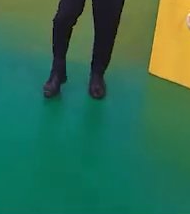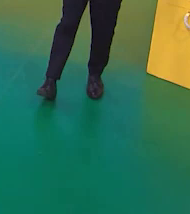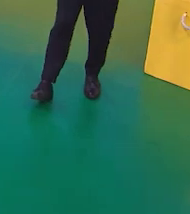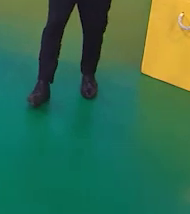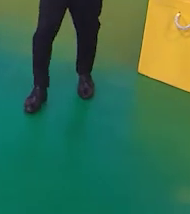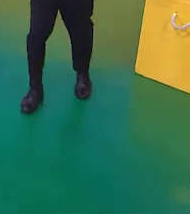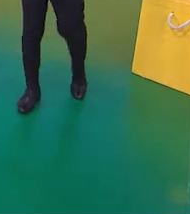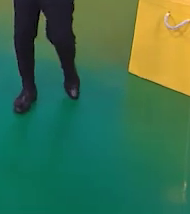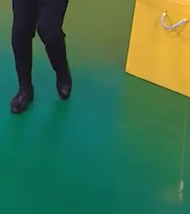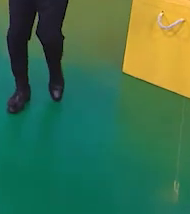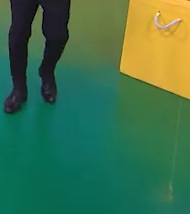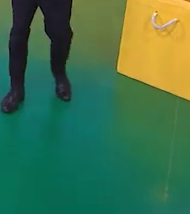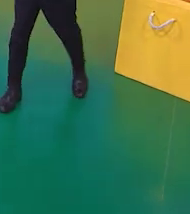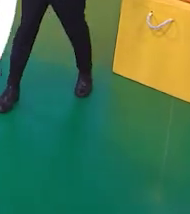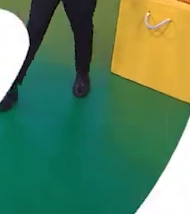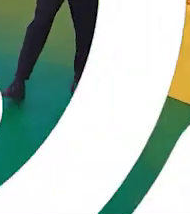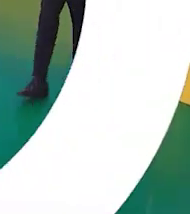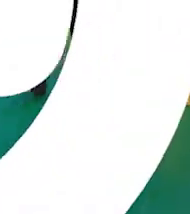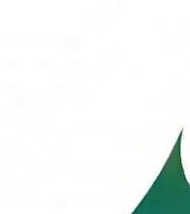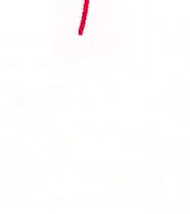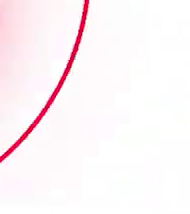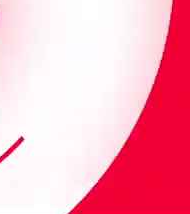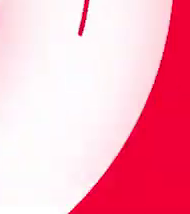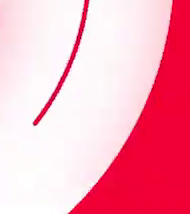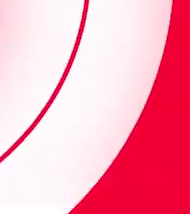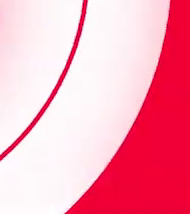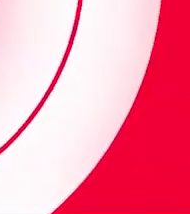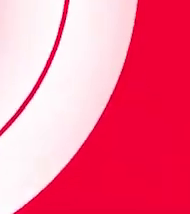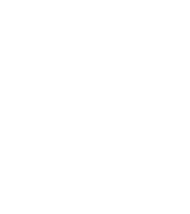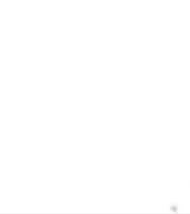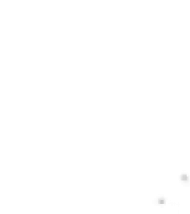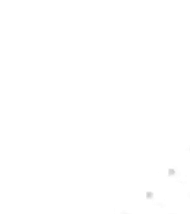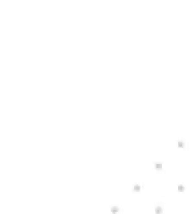Vueltecita. Vueltecita. Muy bien.